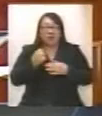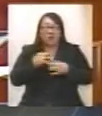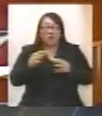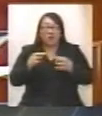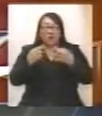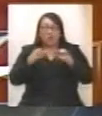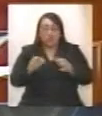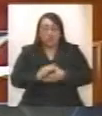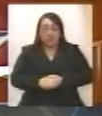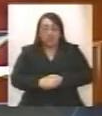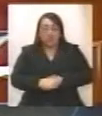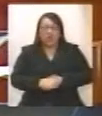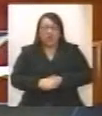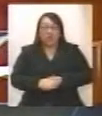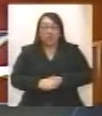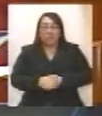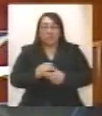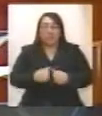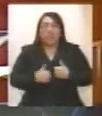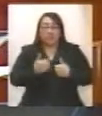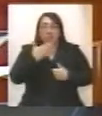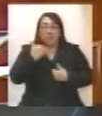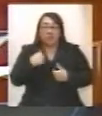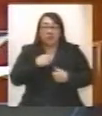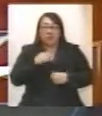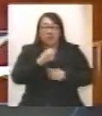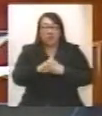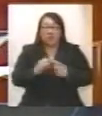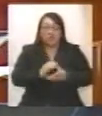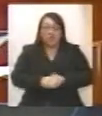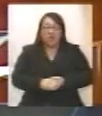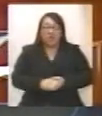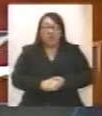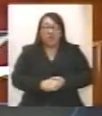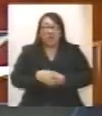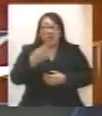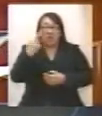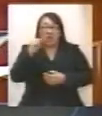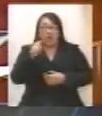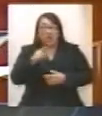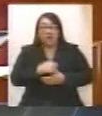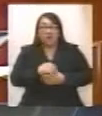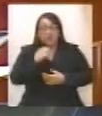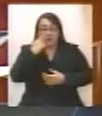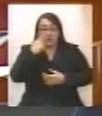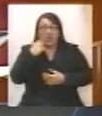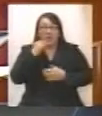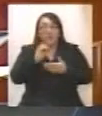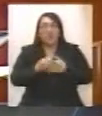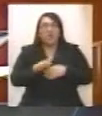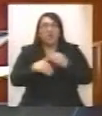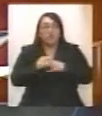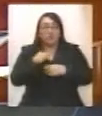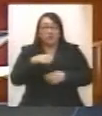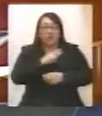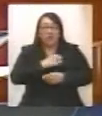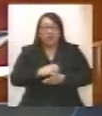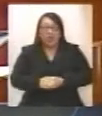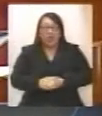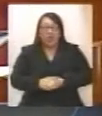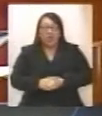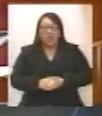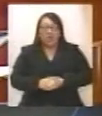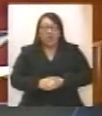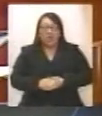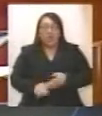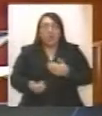políticas públicas para una vida mejor de nuestros ciudadanos. Por eso, más allá de este gobierno, el